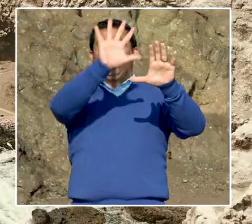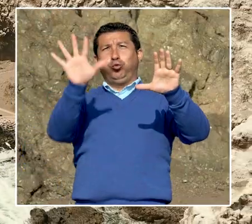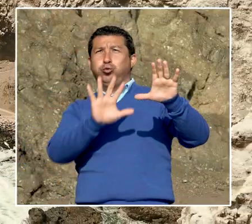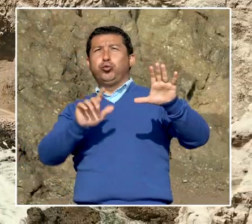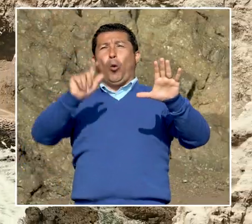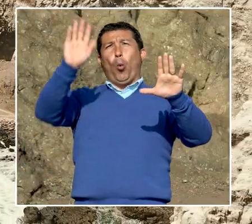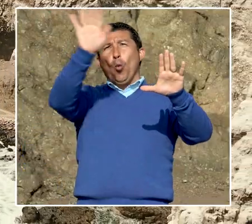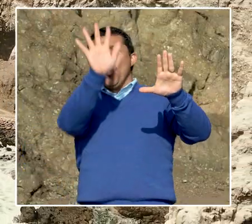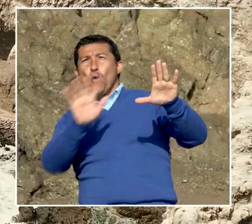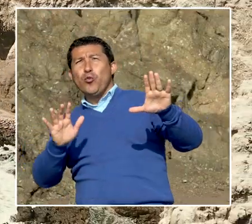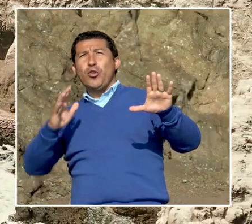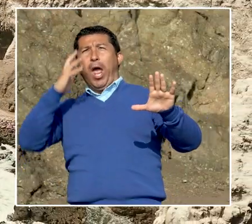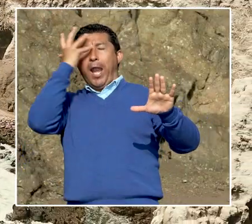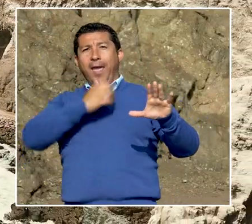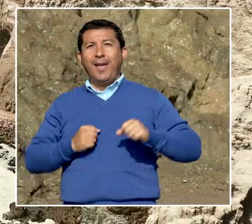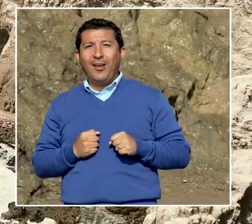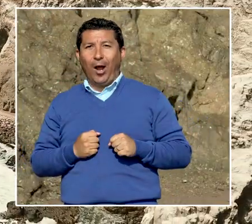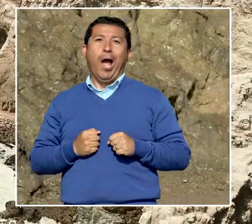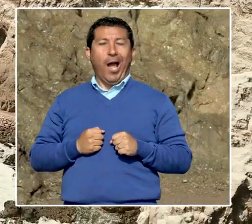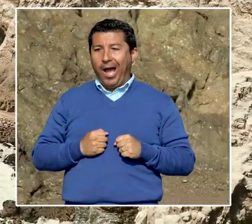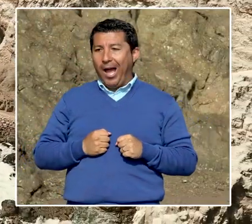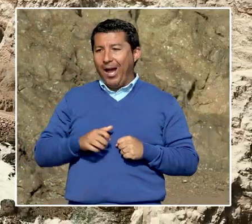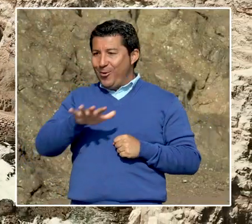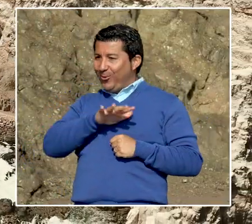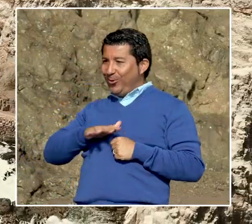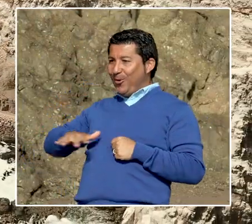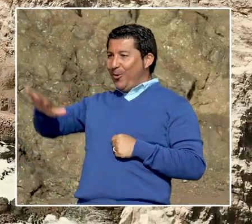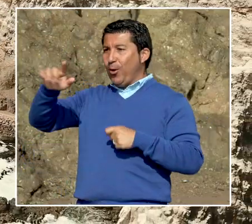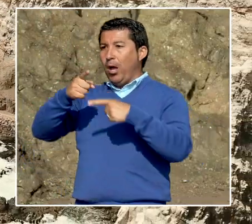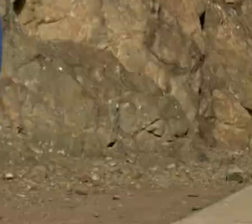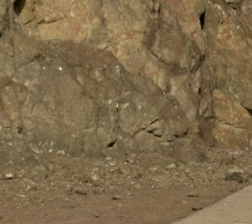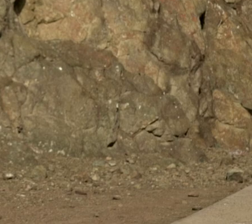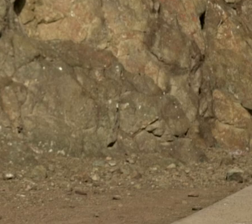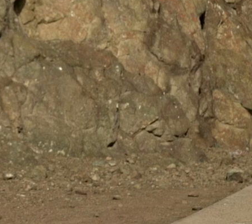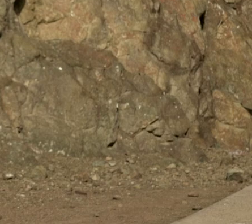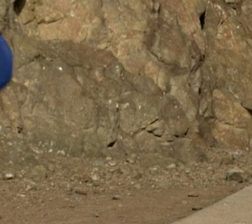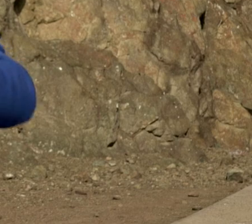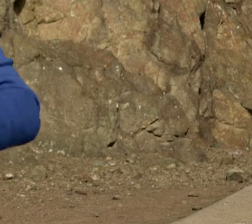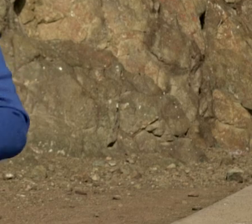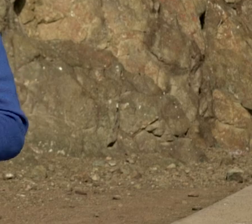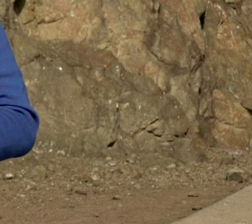su geología y gran diversidad